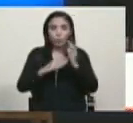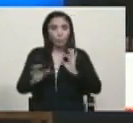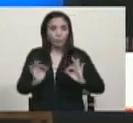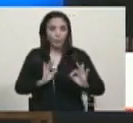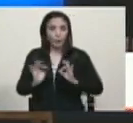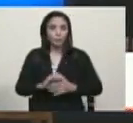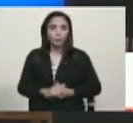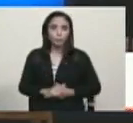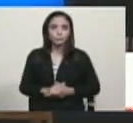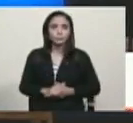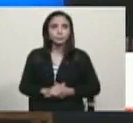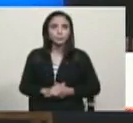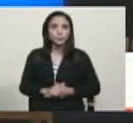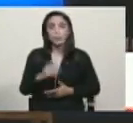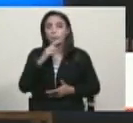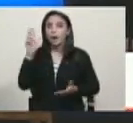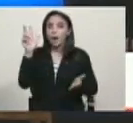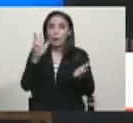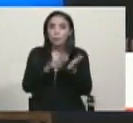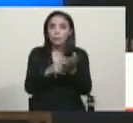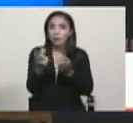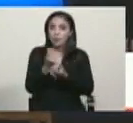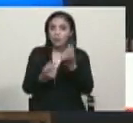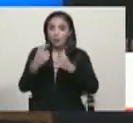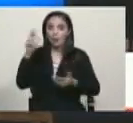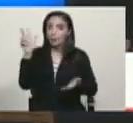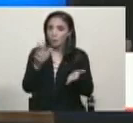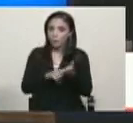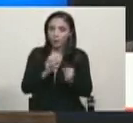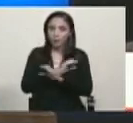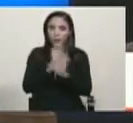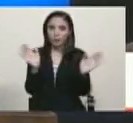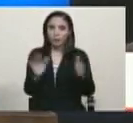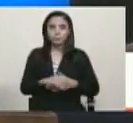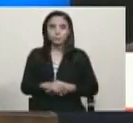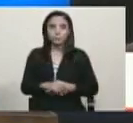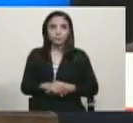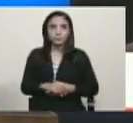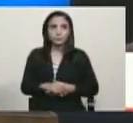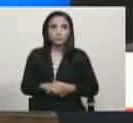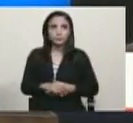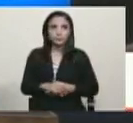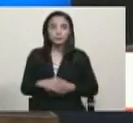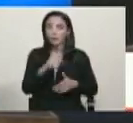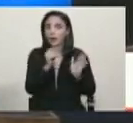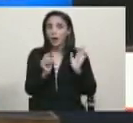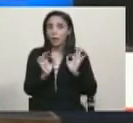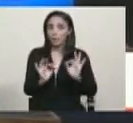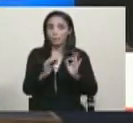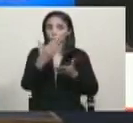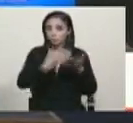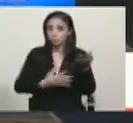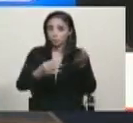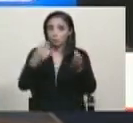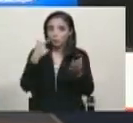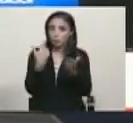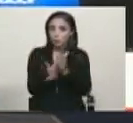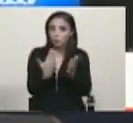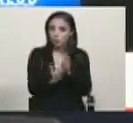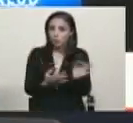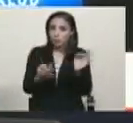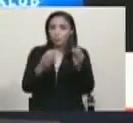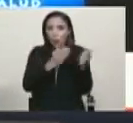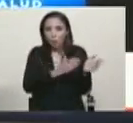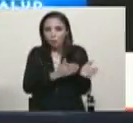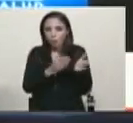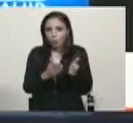para aprobar esta inversión. Aquí está el punto de cuenta bien sustentado, ha sido revisado